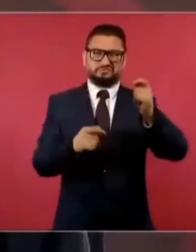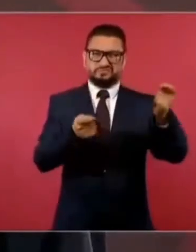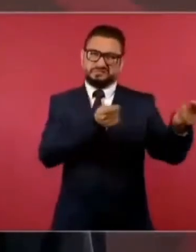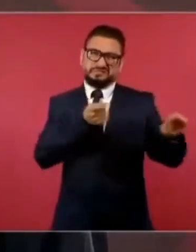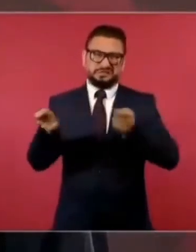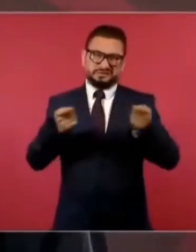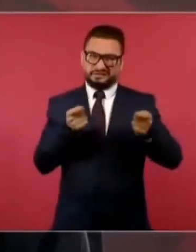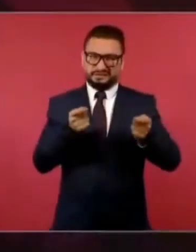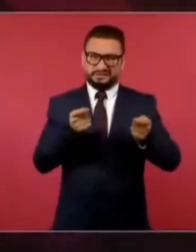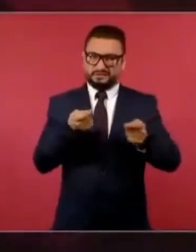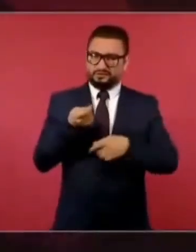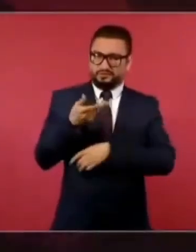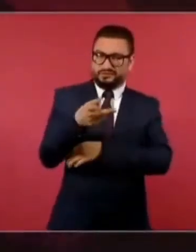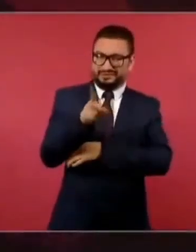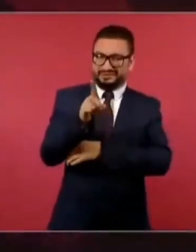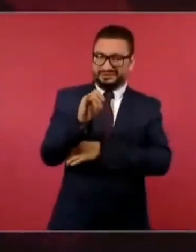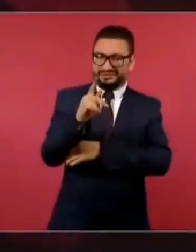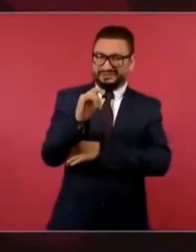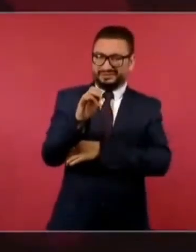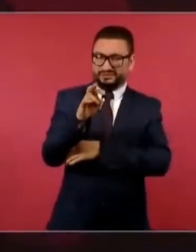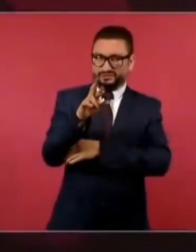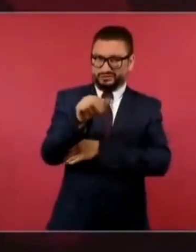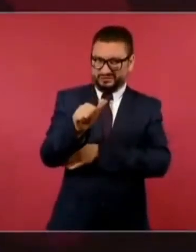qué clase de dictadura es